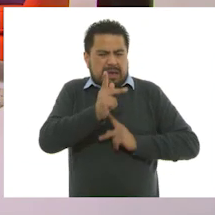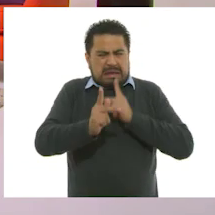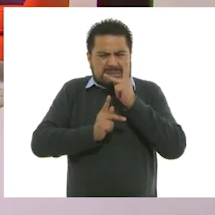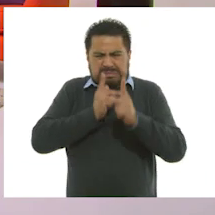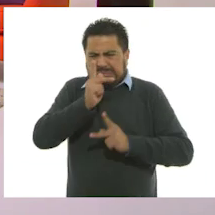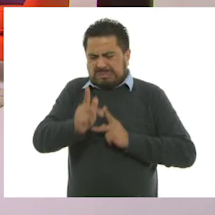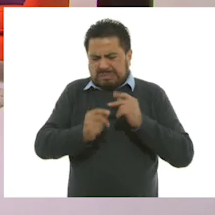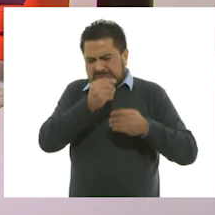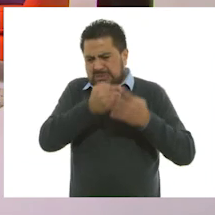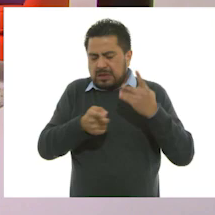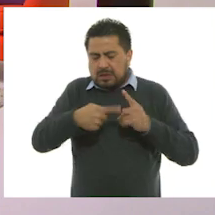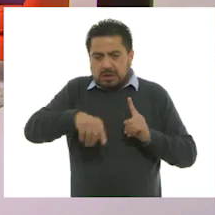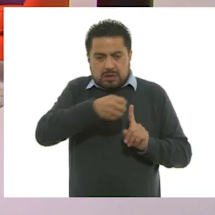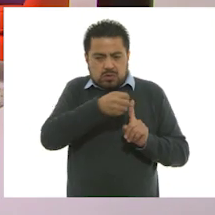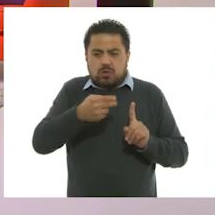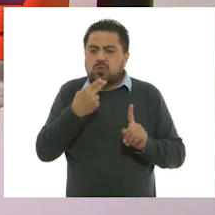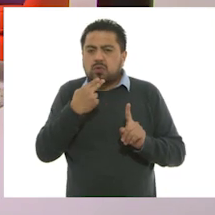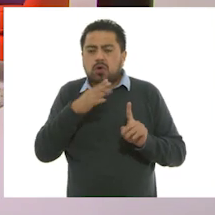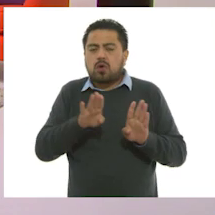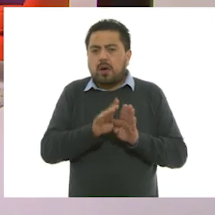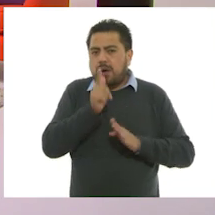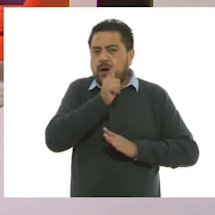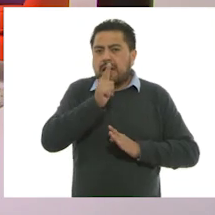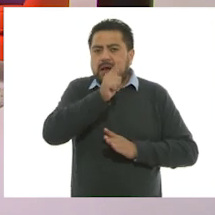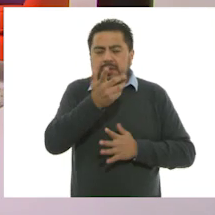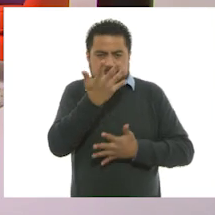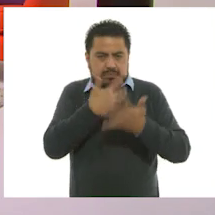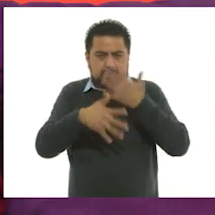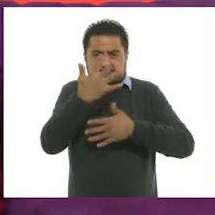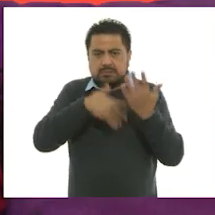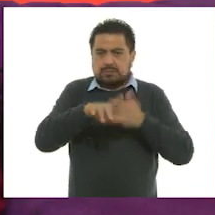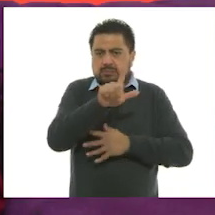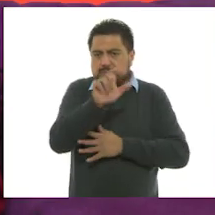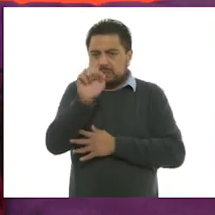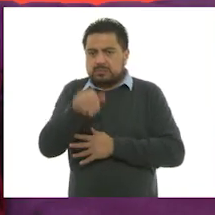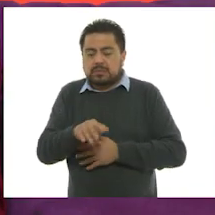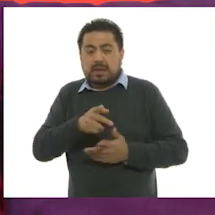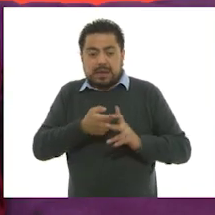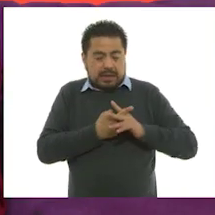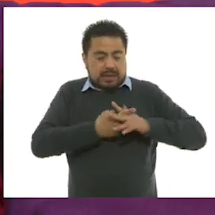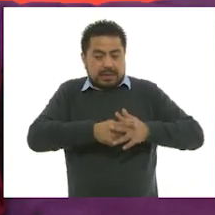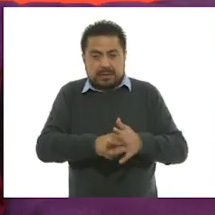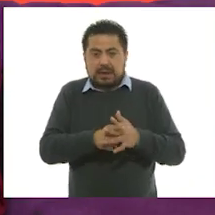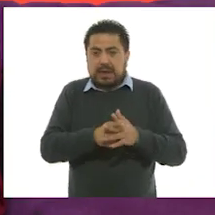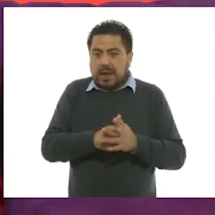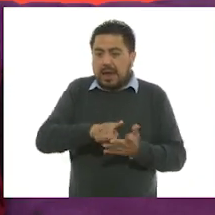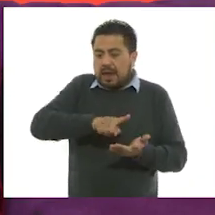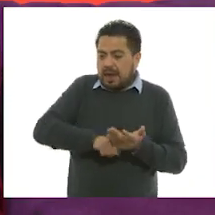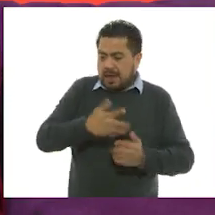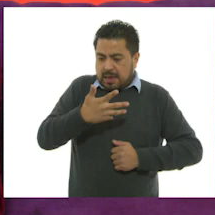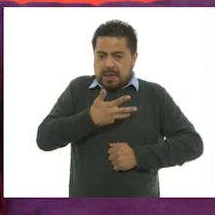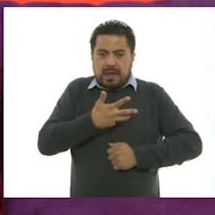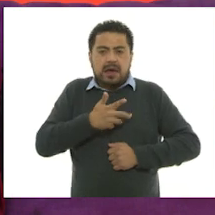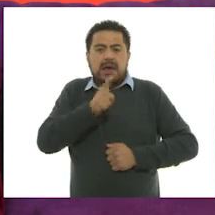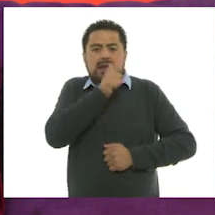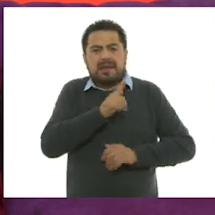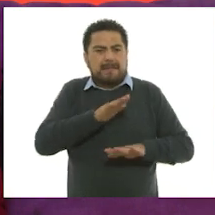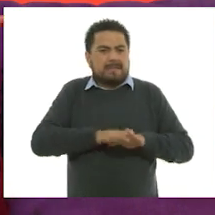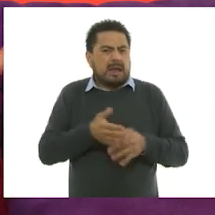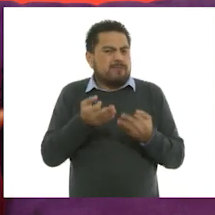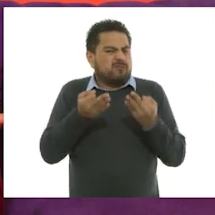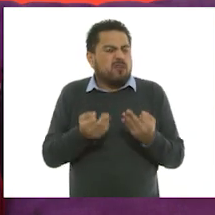y estructurar utilizando la gramática de la lengua de señas. A partir de tener una lengua base